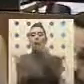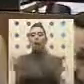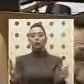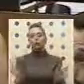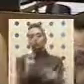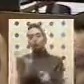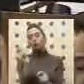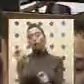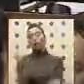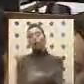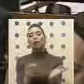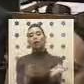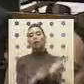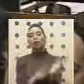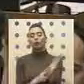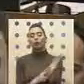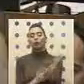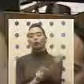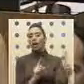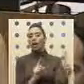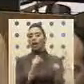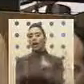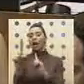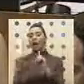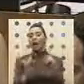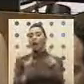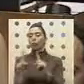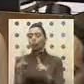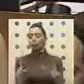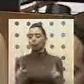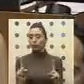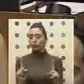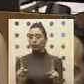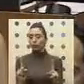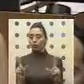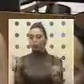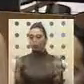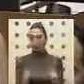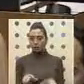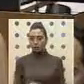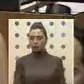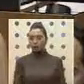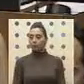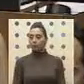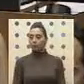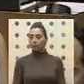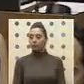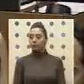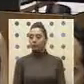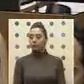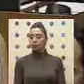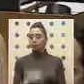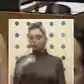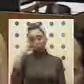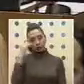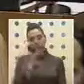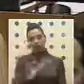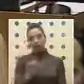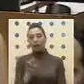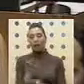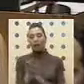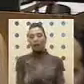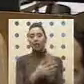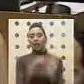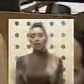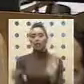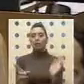contribuyentes, pero haciendo que para cada uno de ellos sea menor. Yo creo que nadie pide la eliminación del